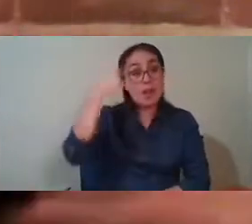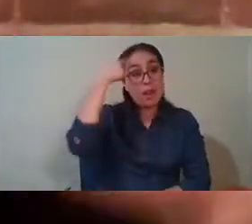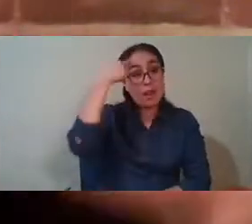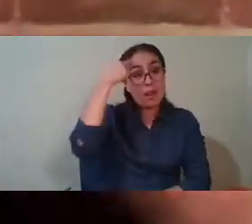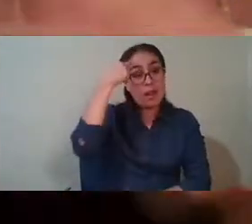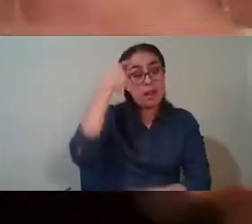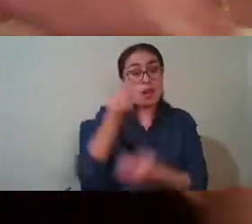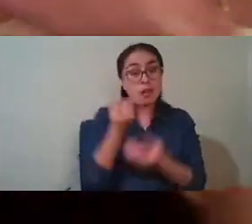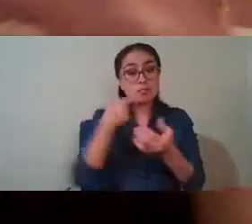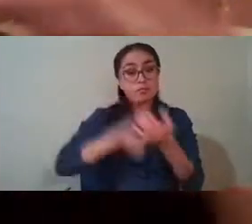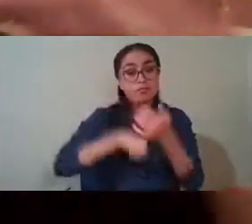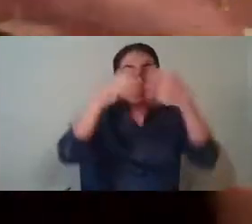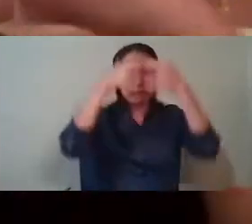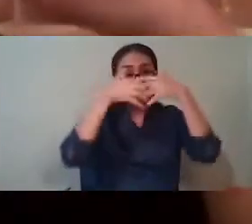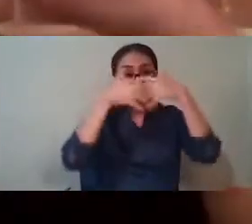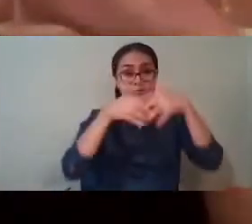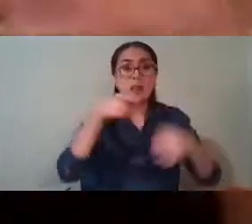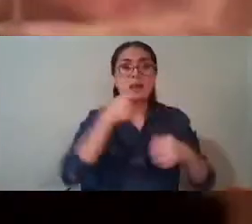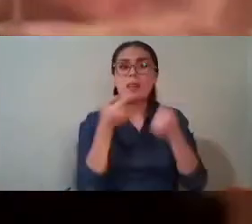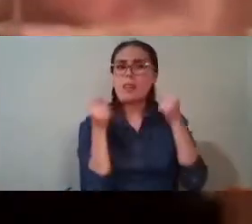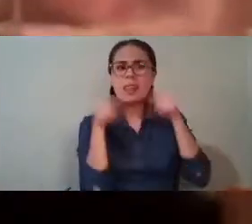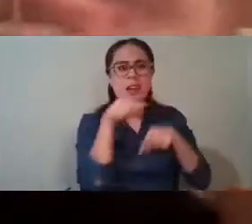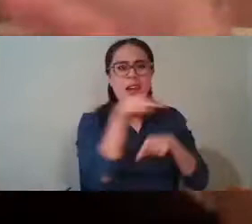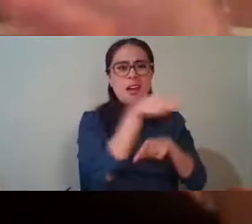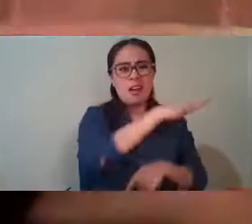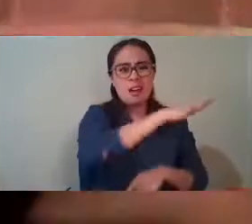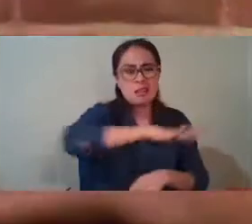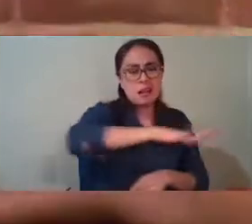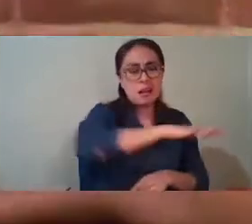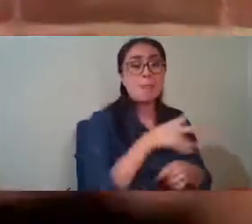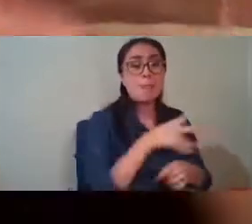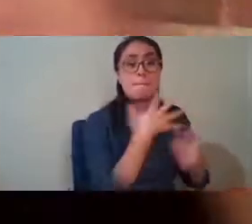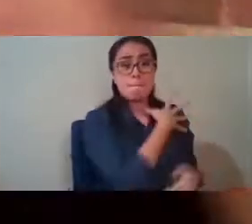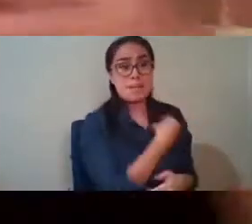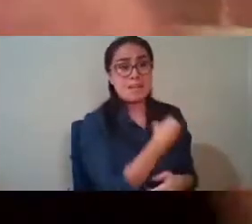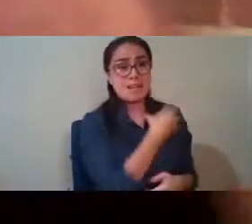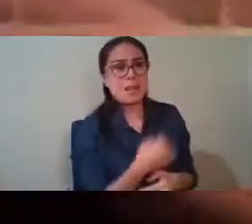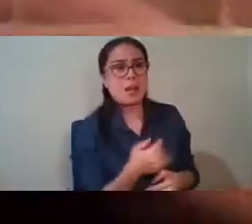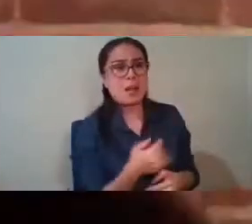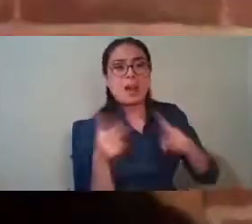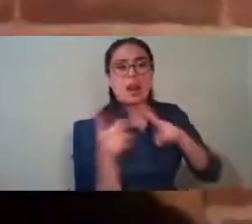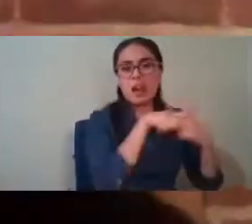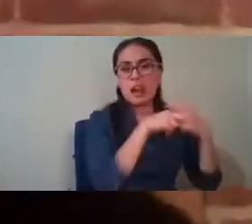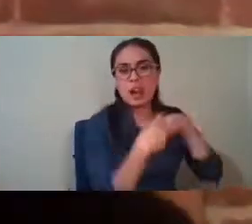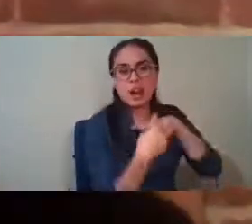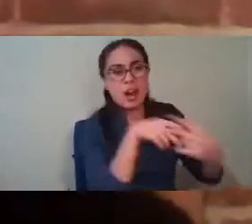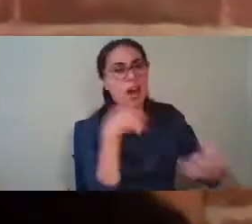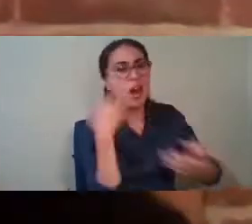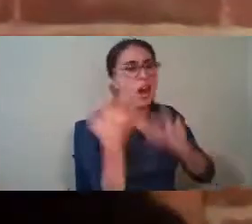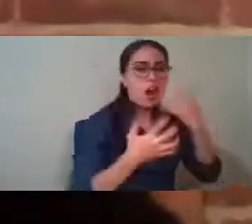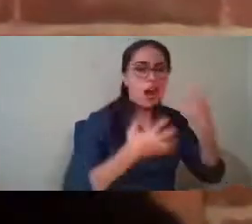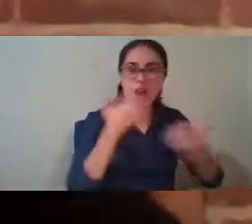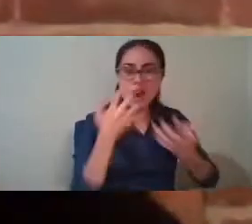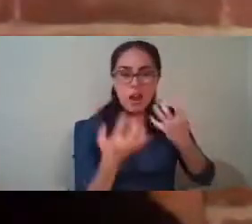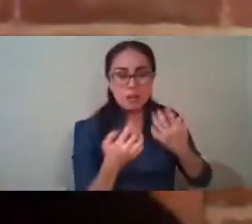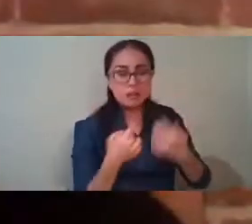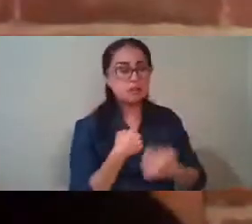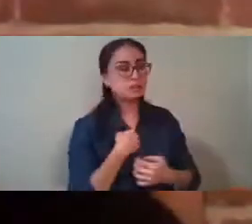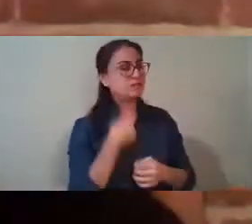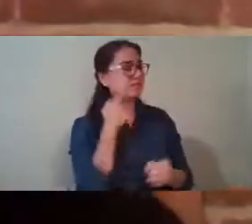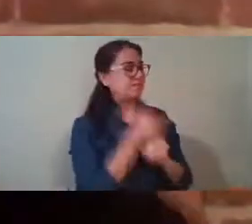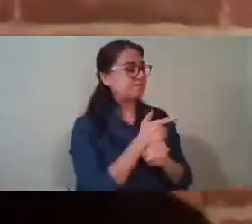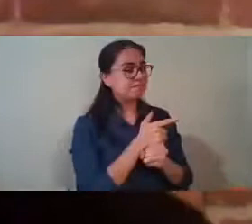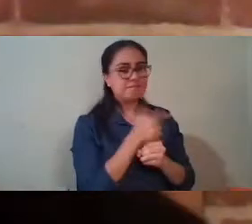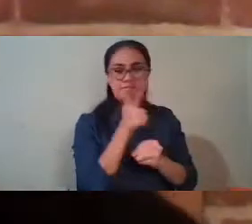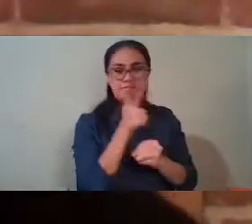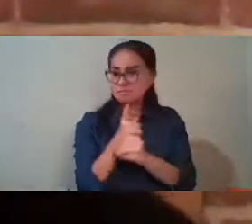mientras mis hijos seguían rompiendo la paciencia y seguían peleando y seguían gritando, pensé, son